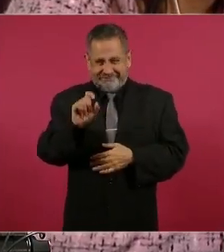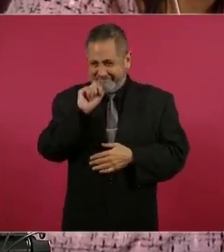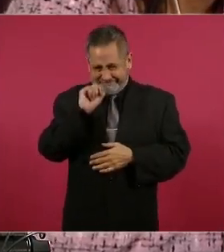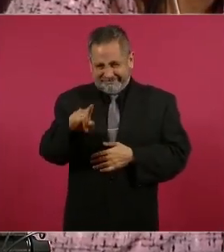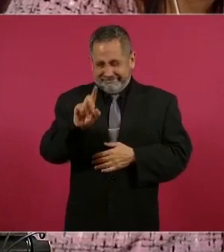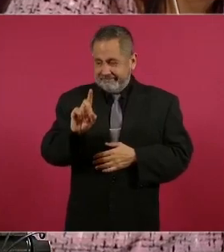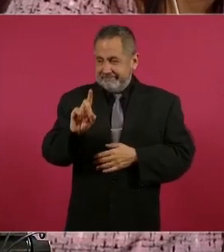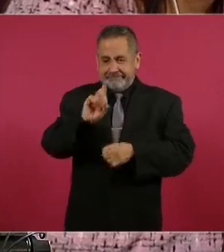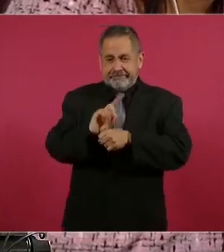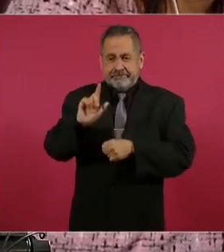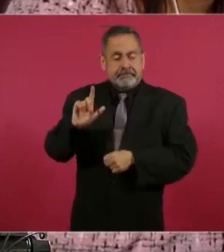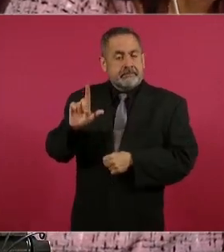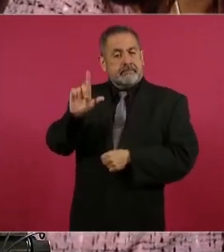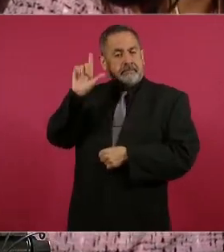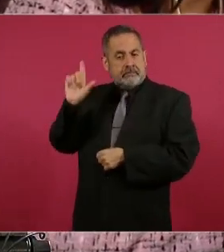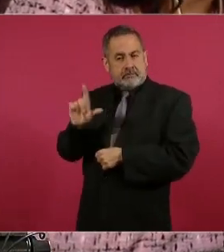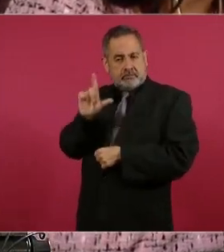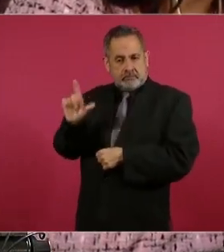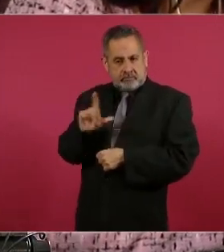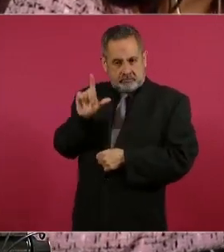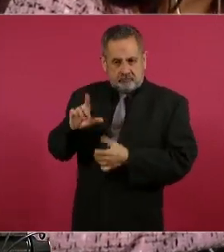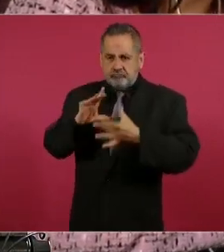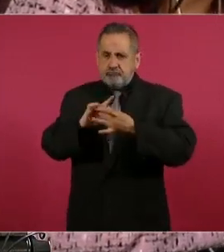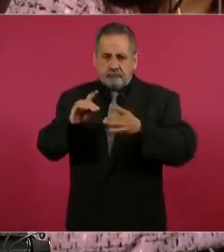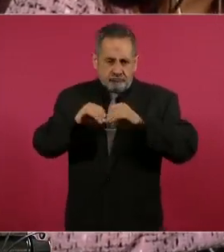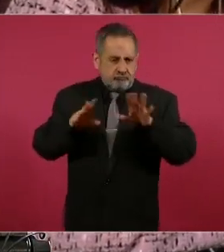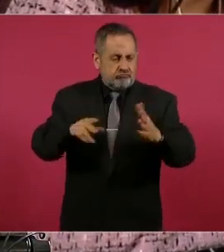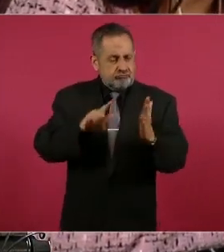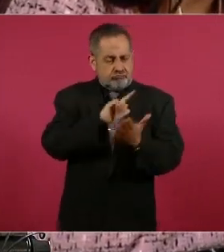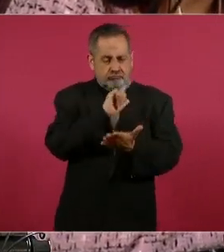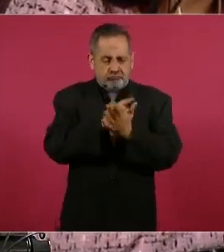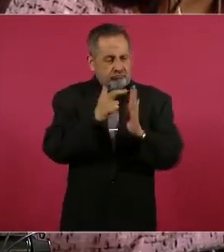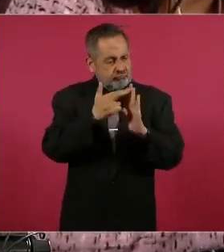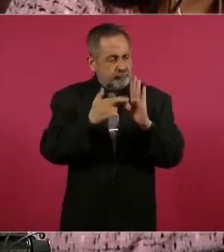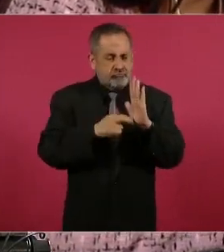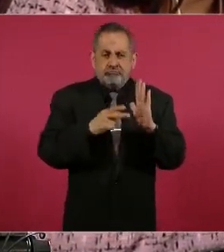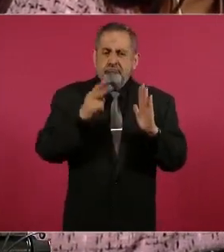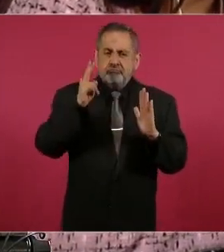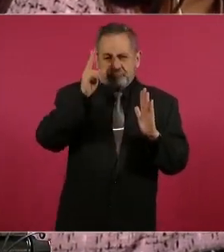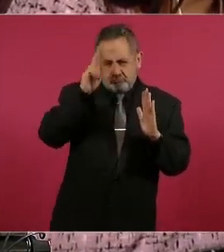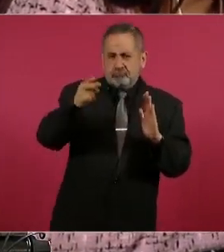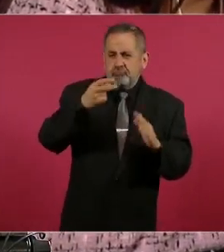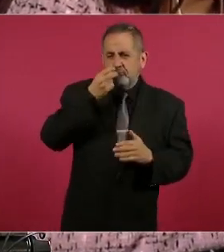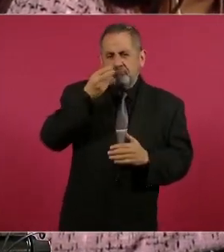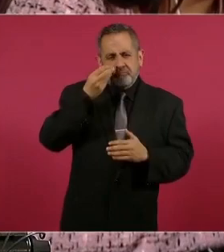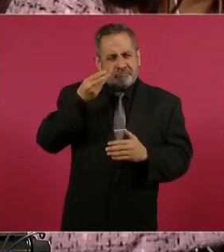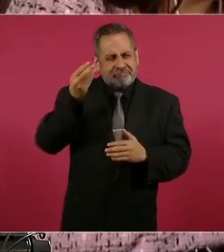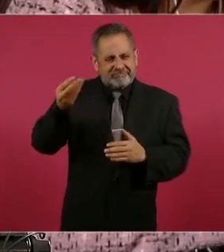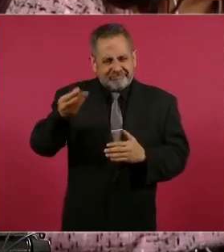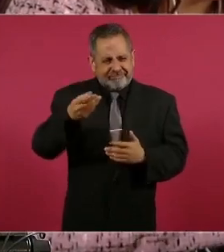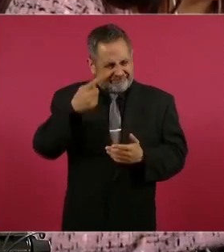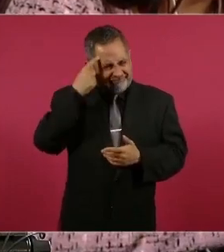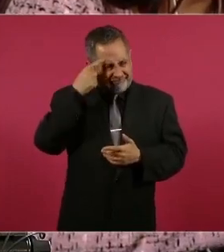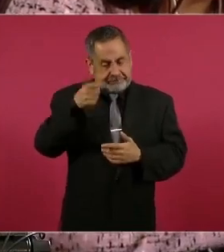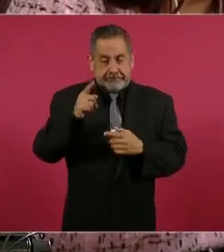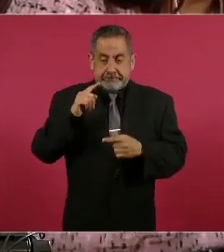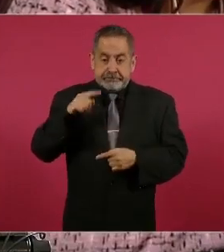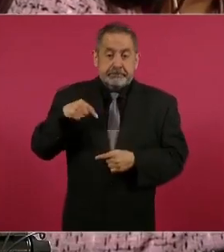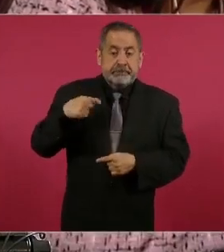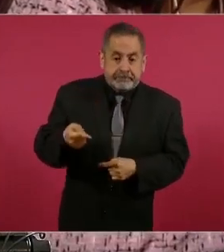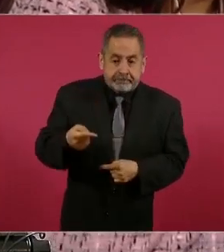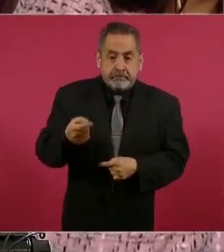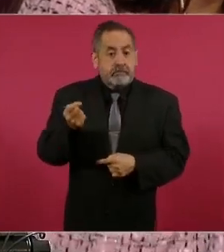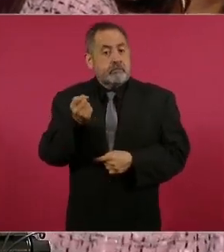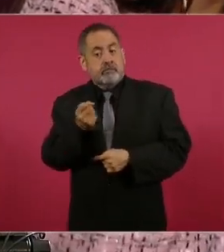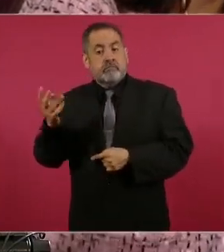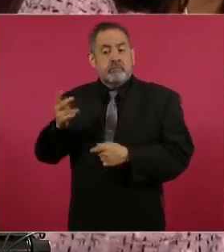esta prohibición de los vapeadores y los cigarros electrónicos, al otro día en el evento